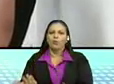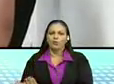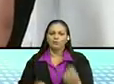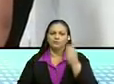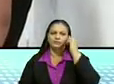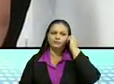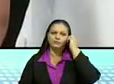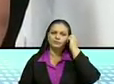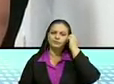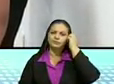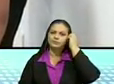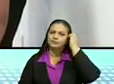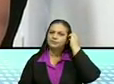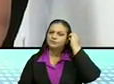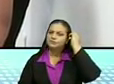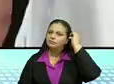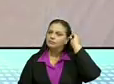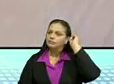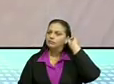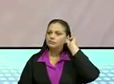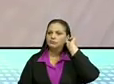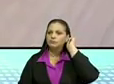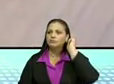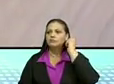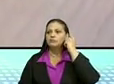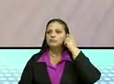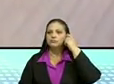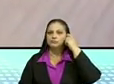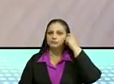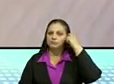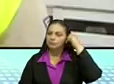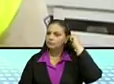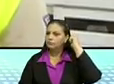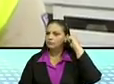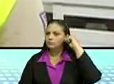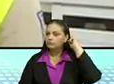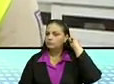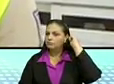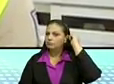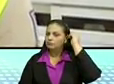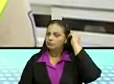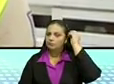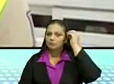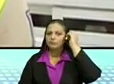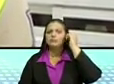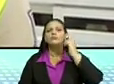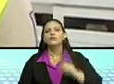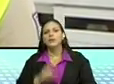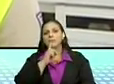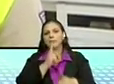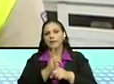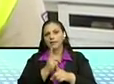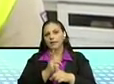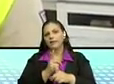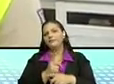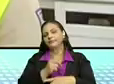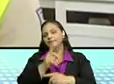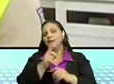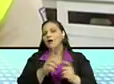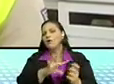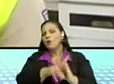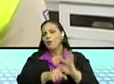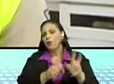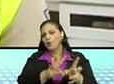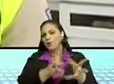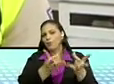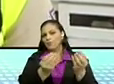bien, nos han ganado terreno, pero no han ganado la batalla, porque habemos gente buena que quiere